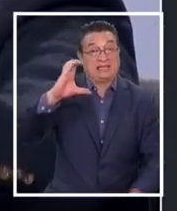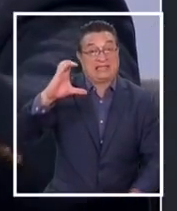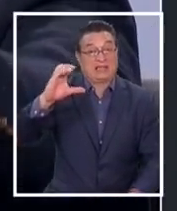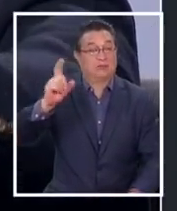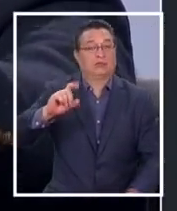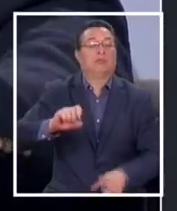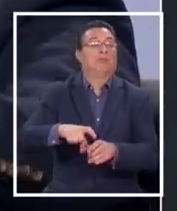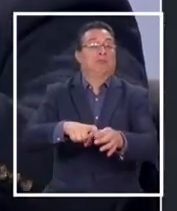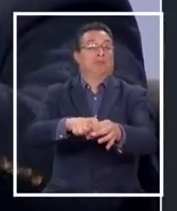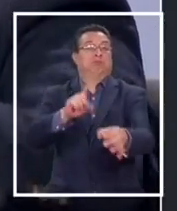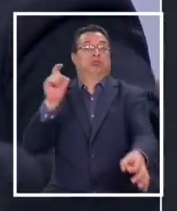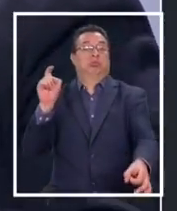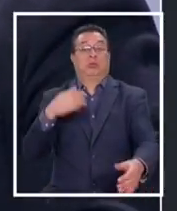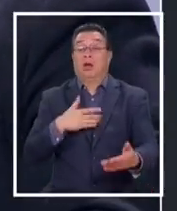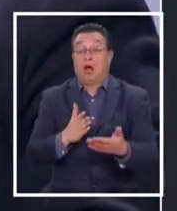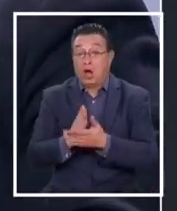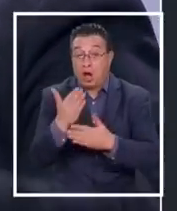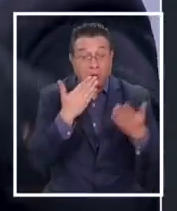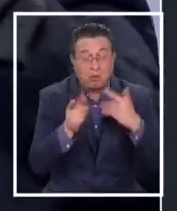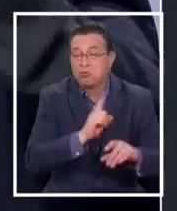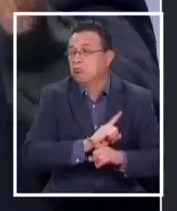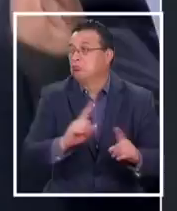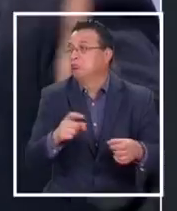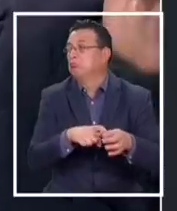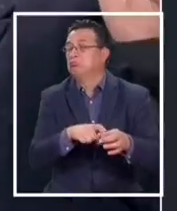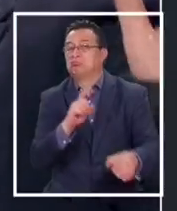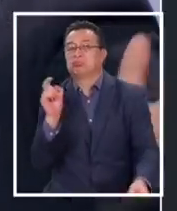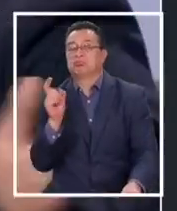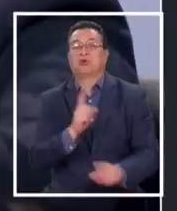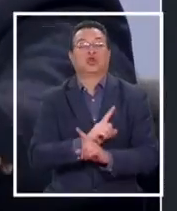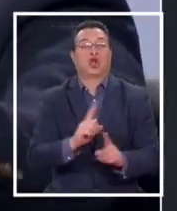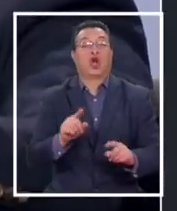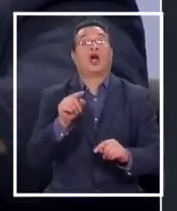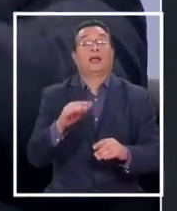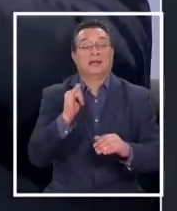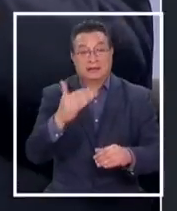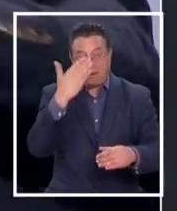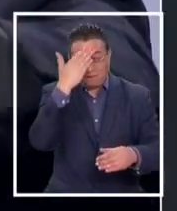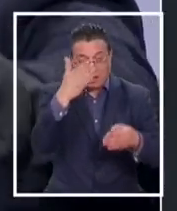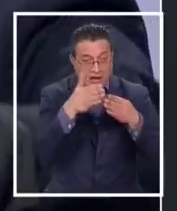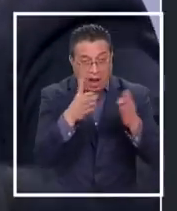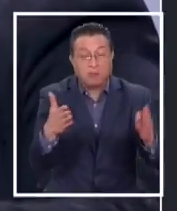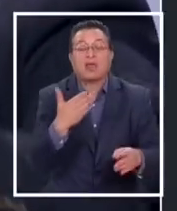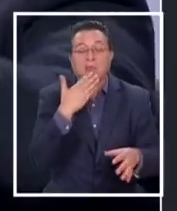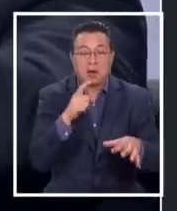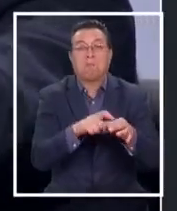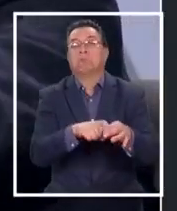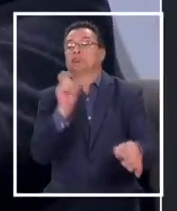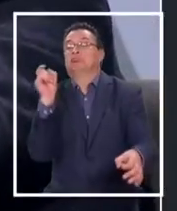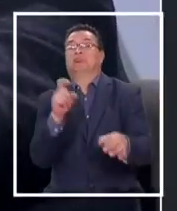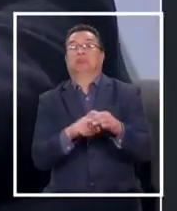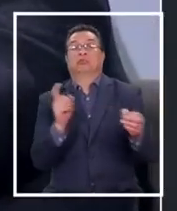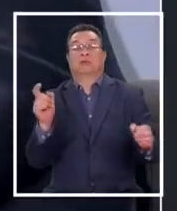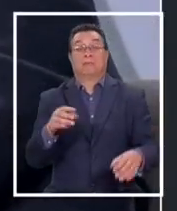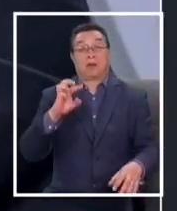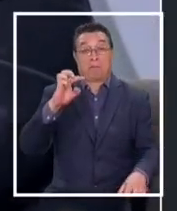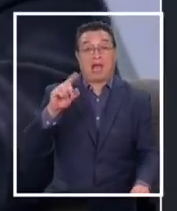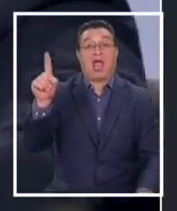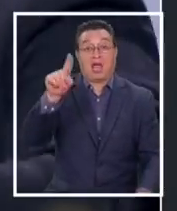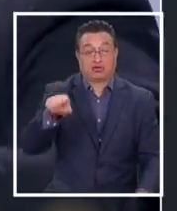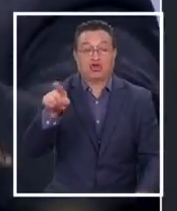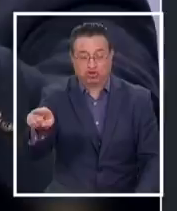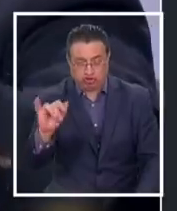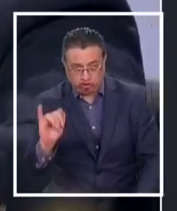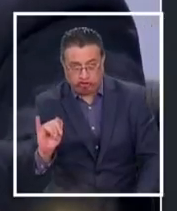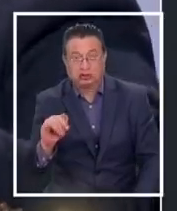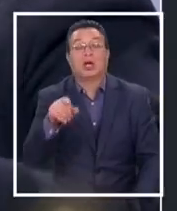restó antes de incluso de empezar esta conversación, y un sector amplísimo del Frente Amplio, que tampoco está, si está el Partido Socialista, si está el